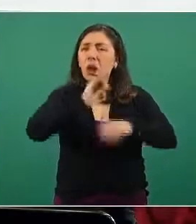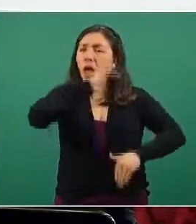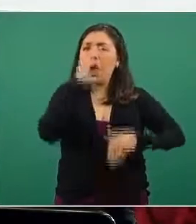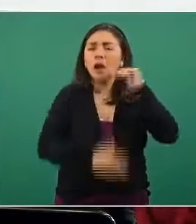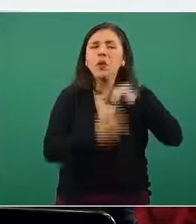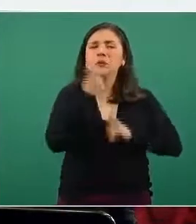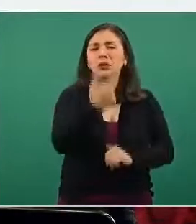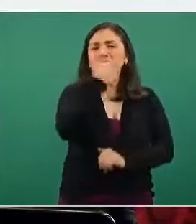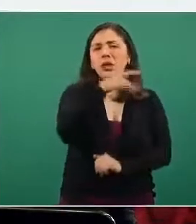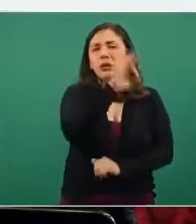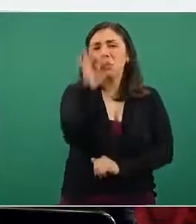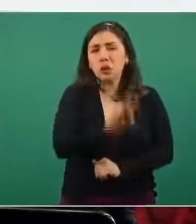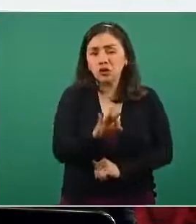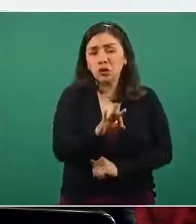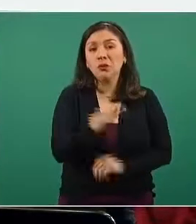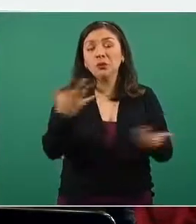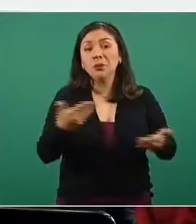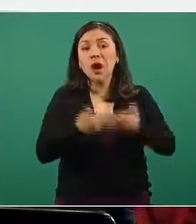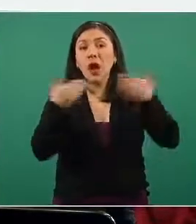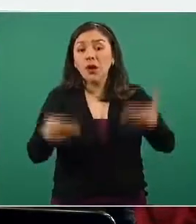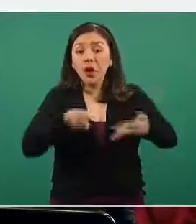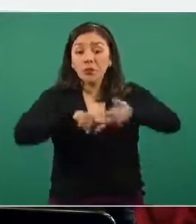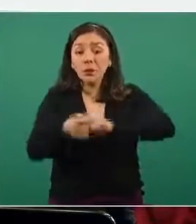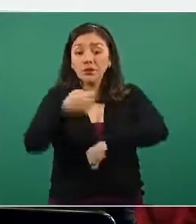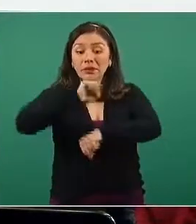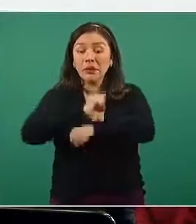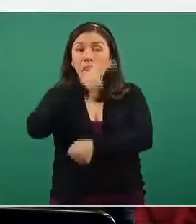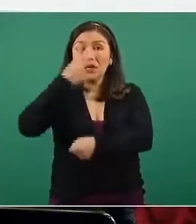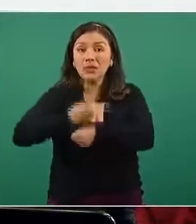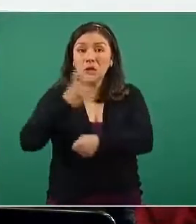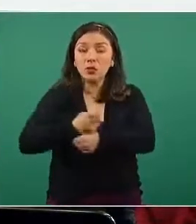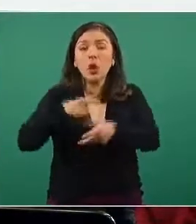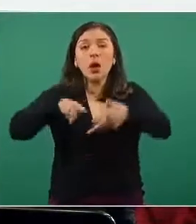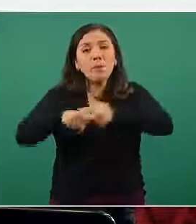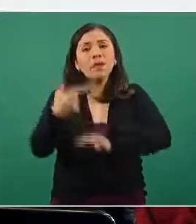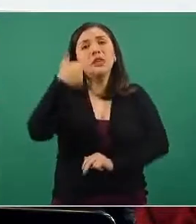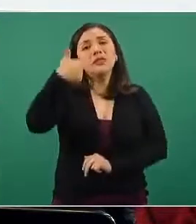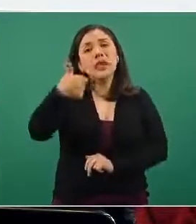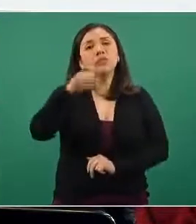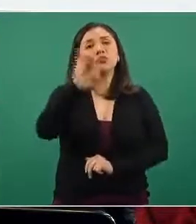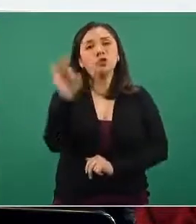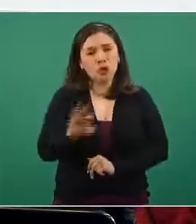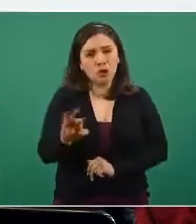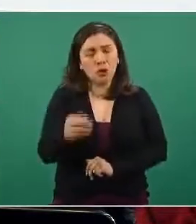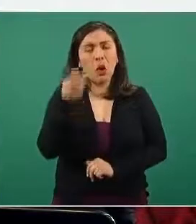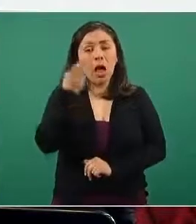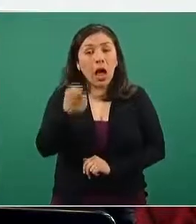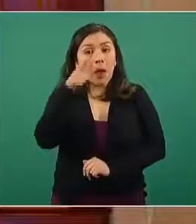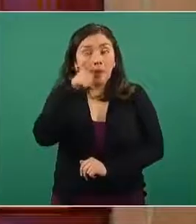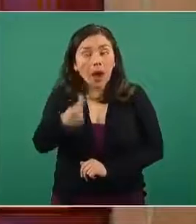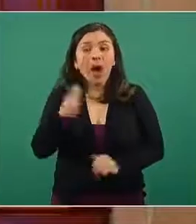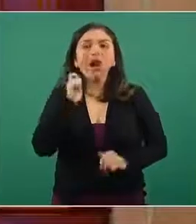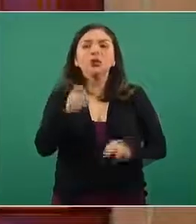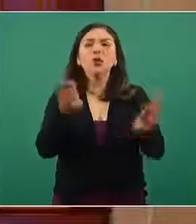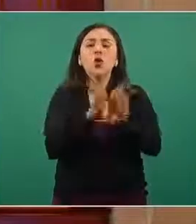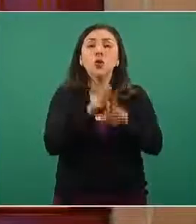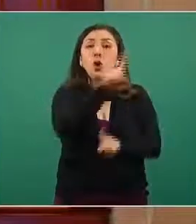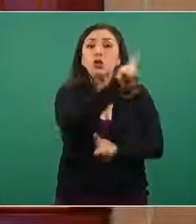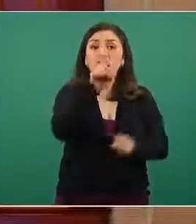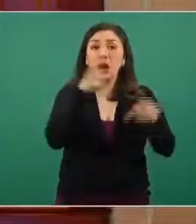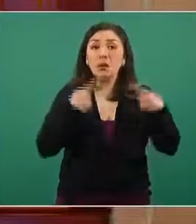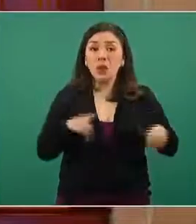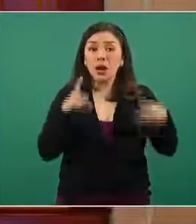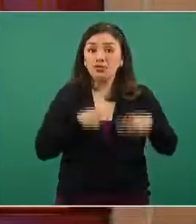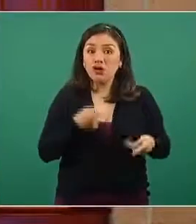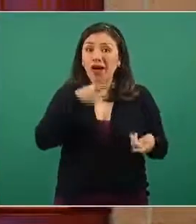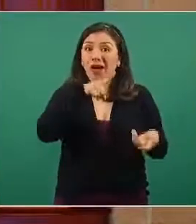un 7% y bueno, ahora la semana 2 abre en un 6%. Esto significa que de cada 100 personas que